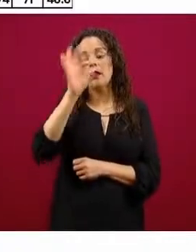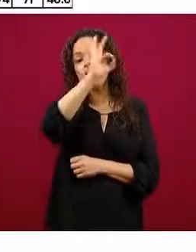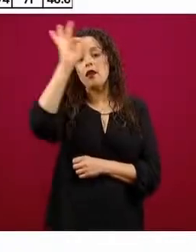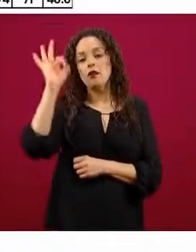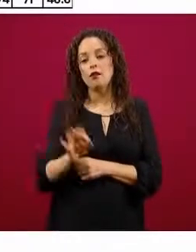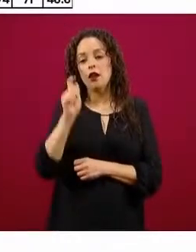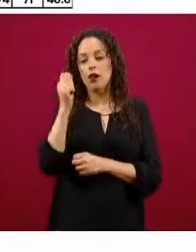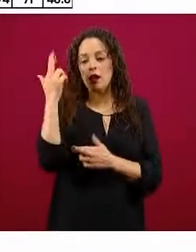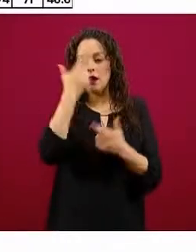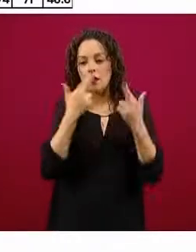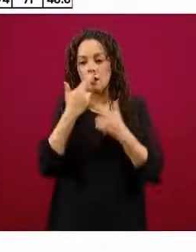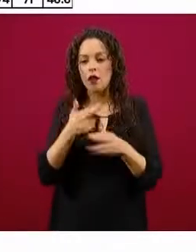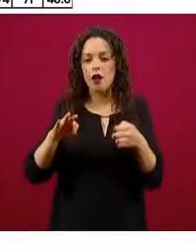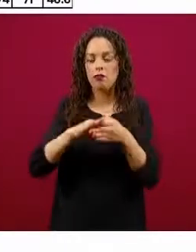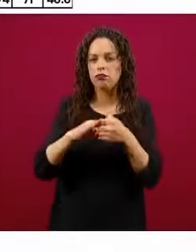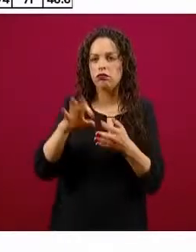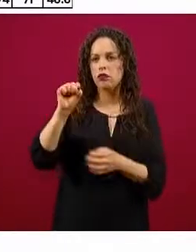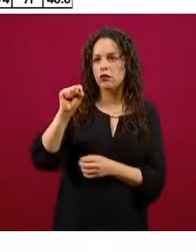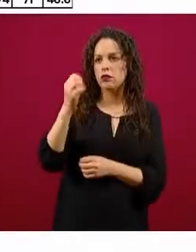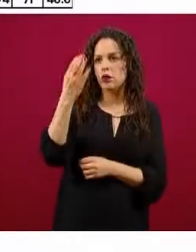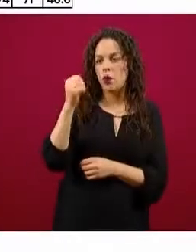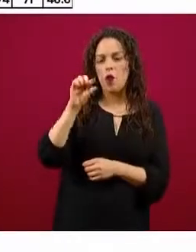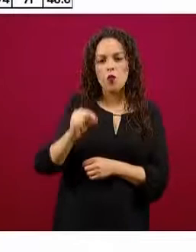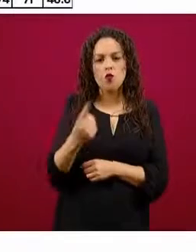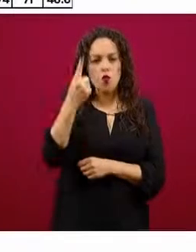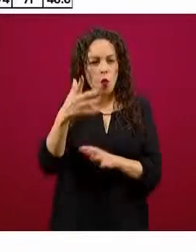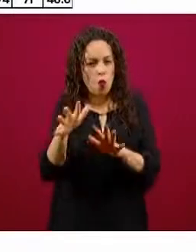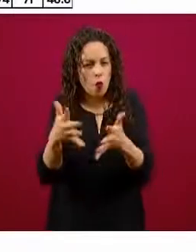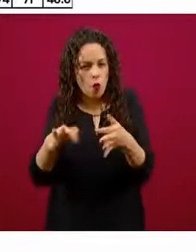de aproximadamente 69,1 más o menos.